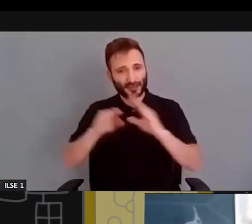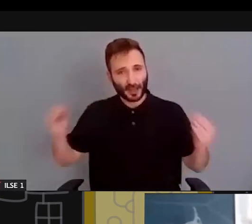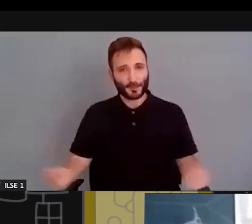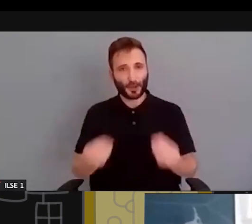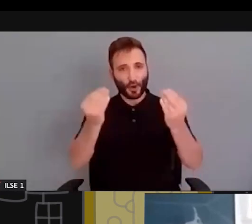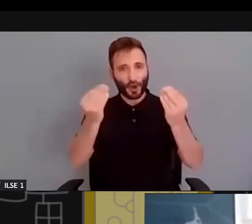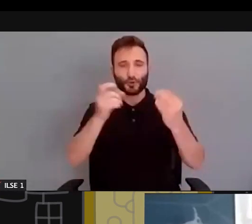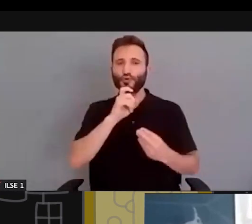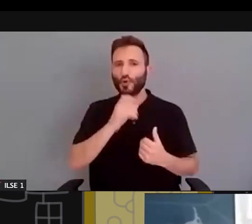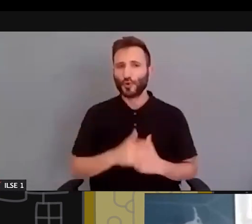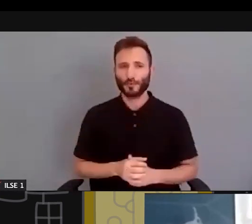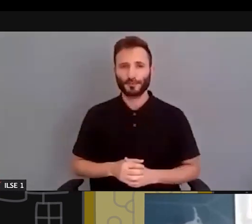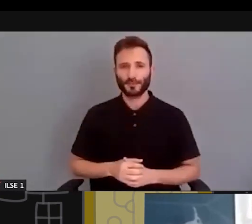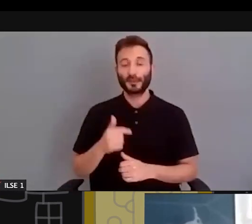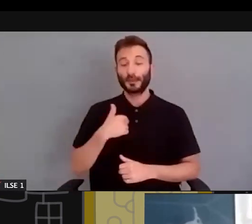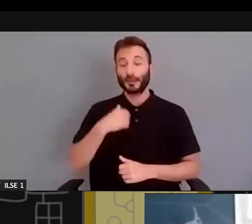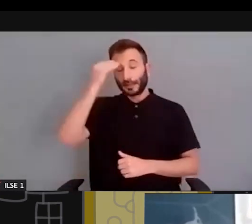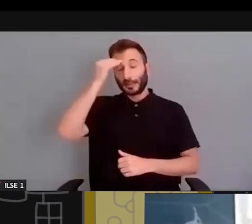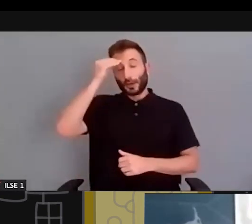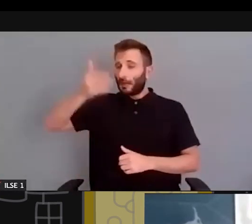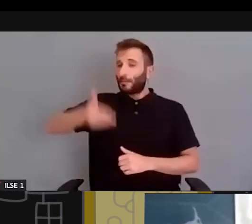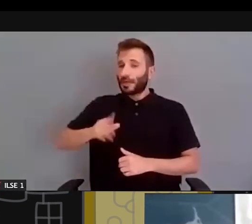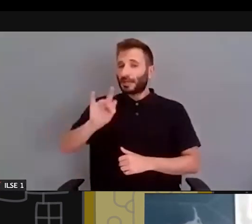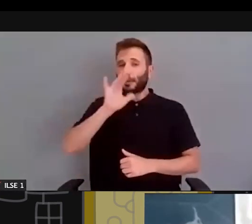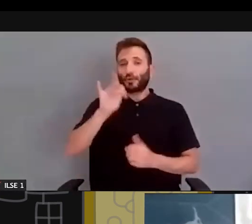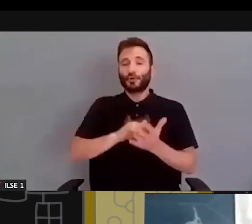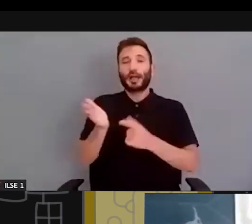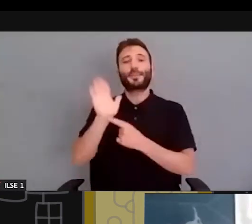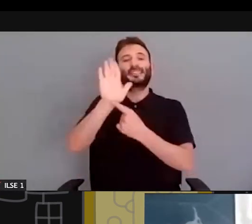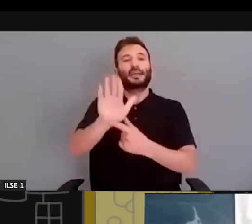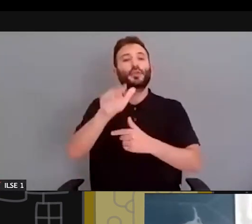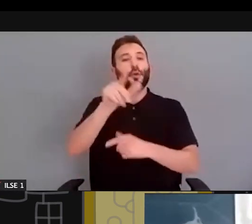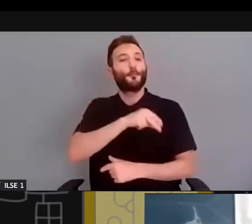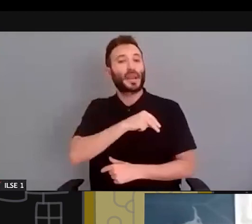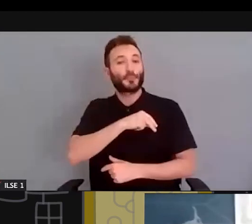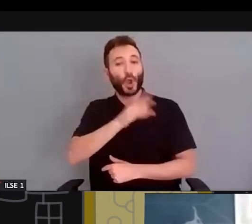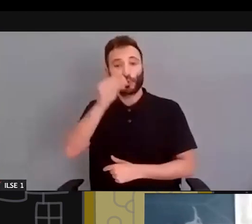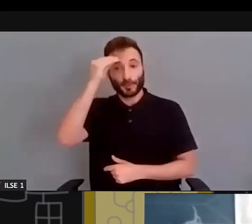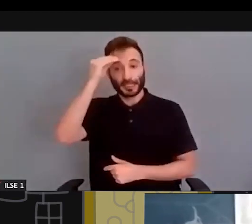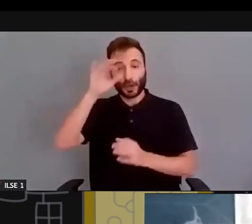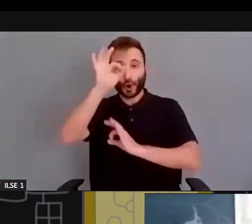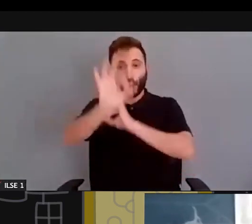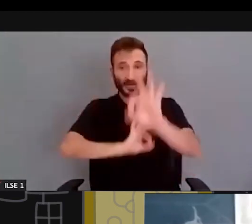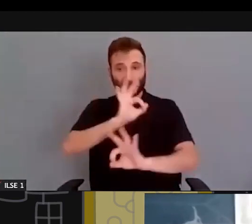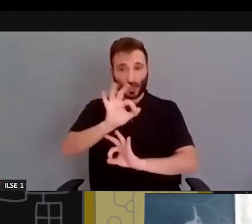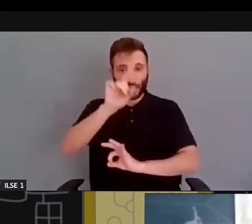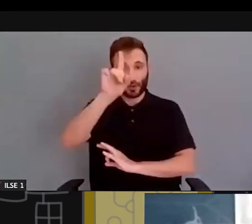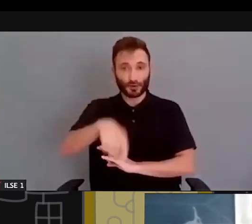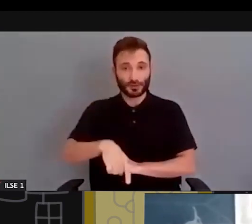planteamos presentarnos a estos premios porque la organización que había detrás, o la World